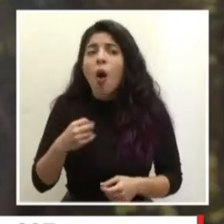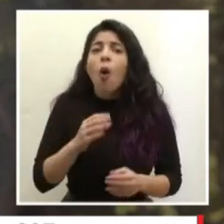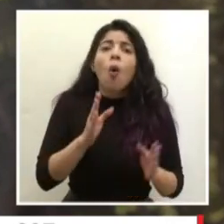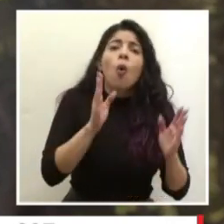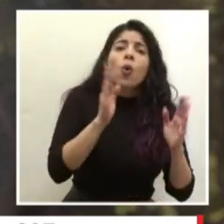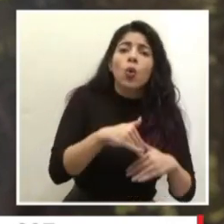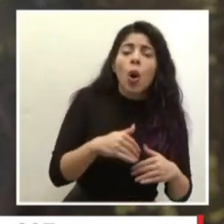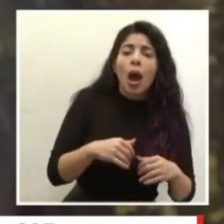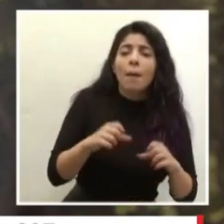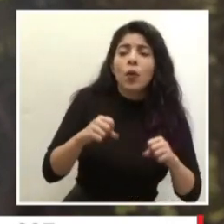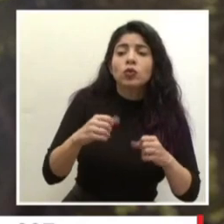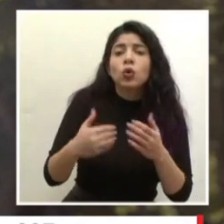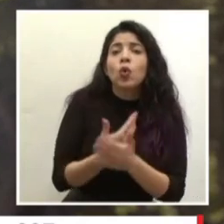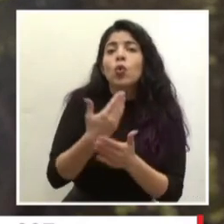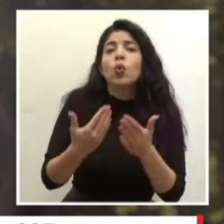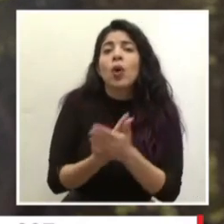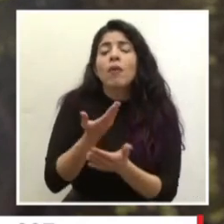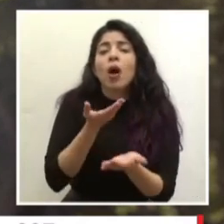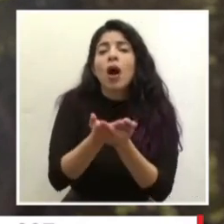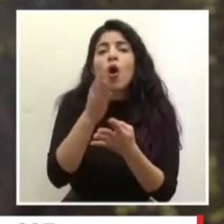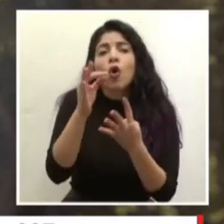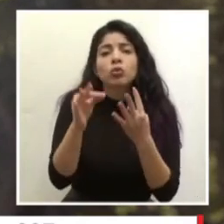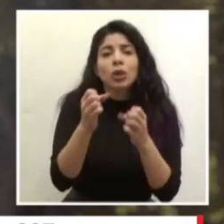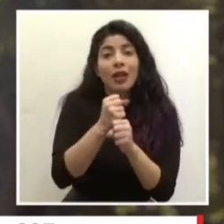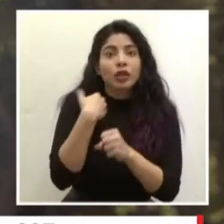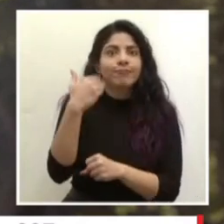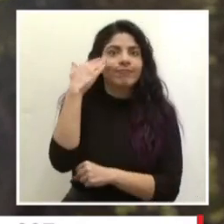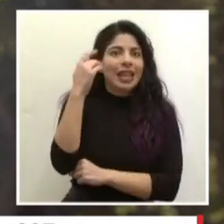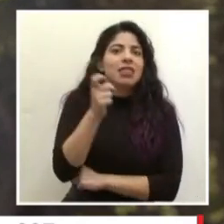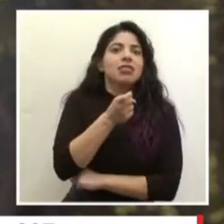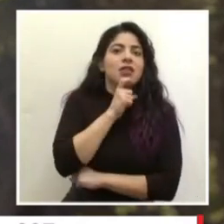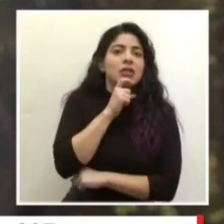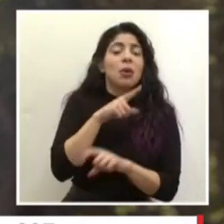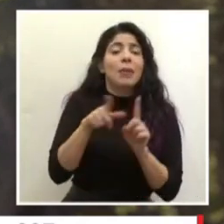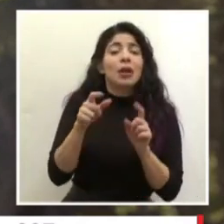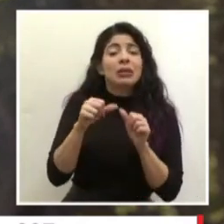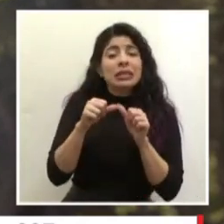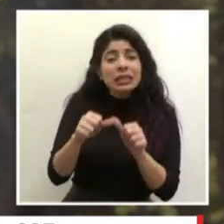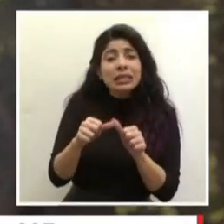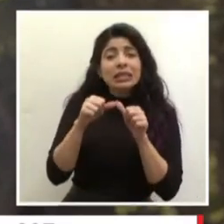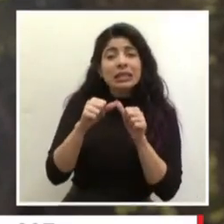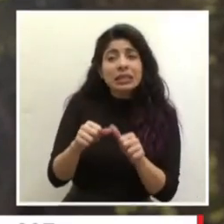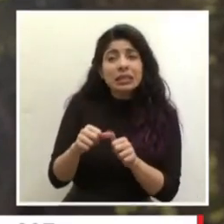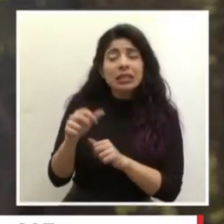posibilidad de nuevas ofertas laborales. Sé que es muy difícil, pero para seguir escuchando